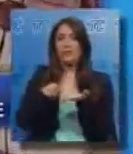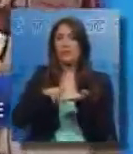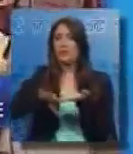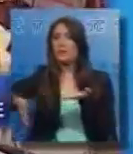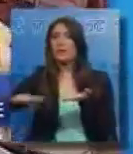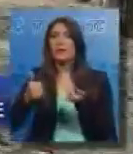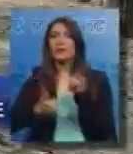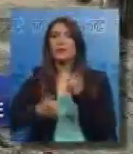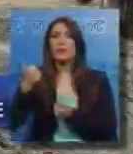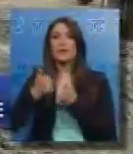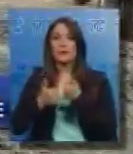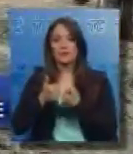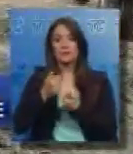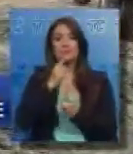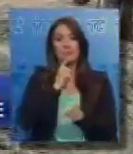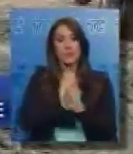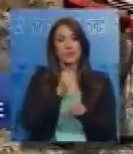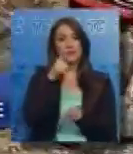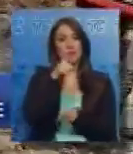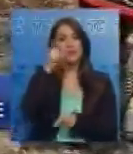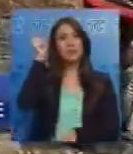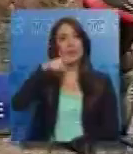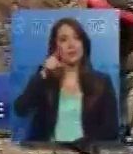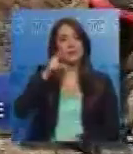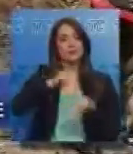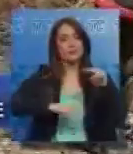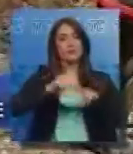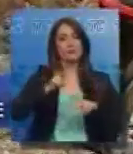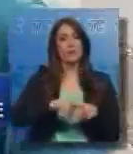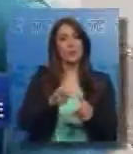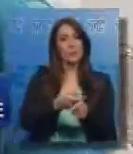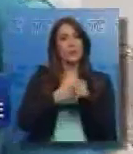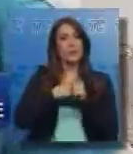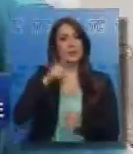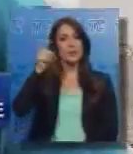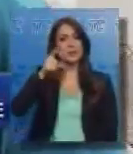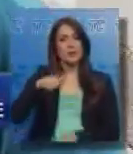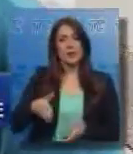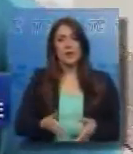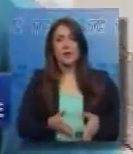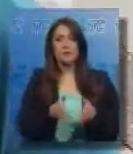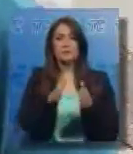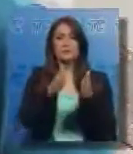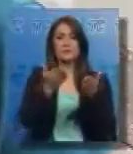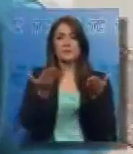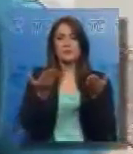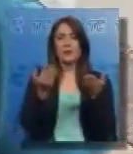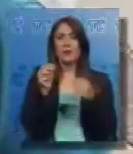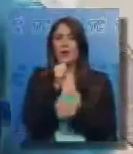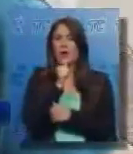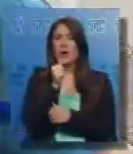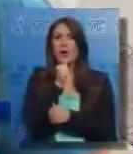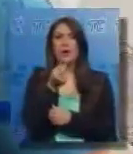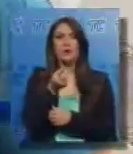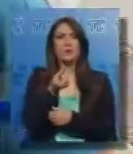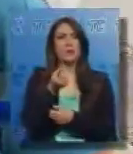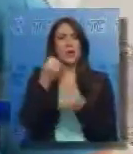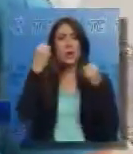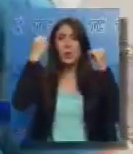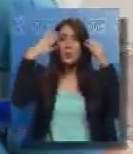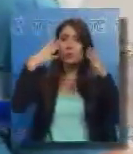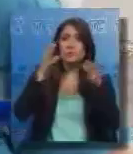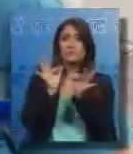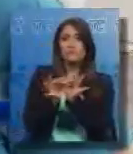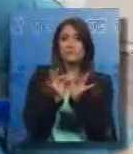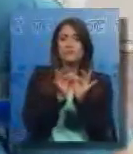todos coinciden en que la Manga del Cura necesita obras urgentes. La carretera, agua, buena luz, porque